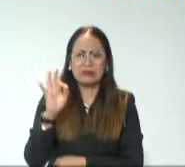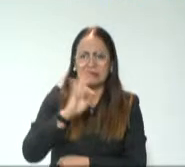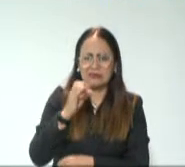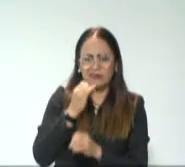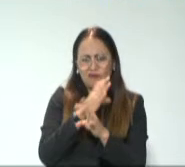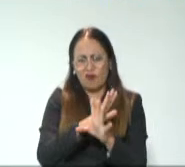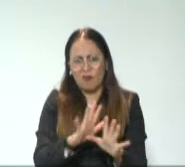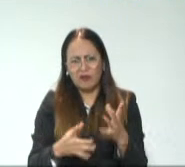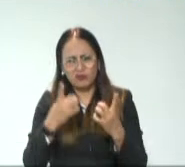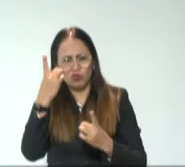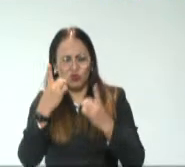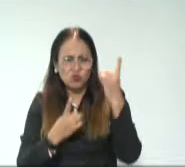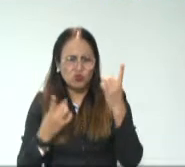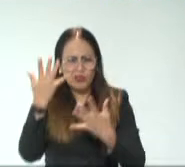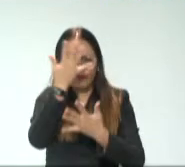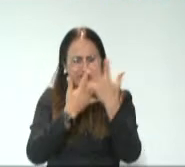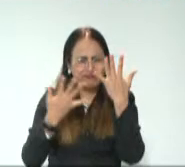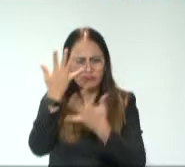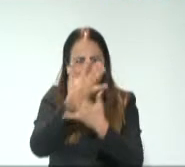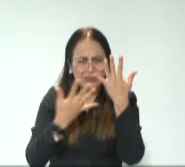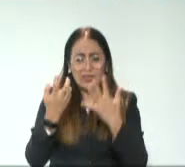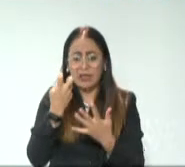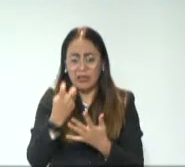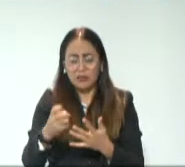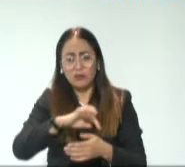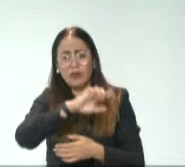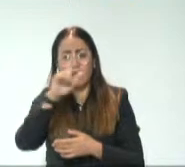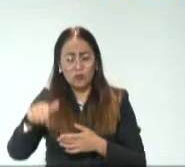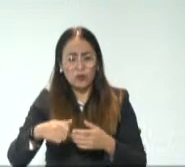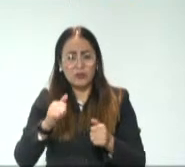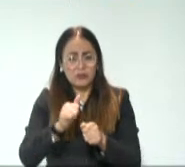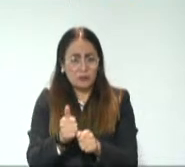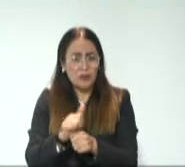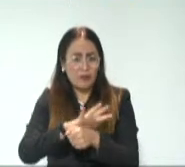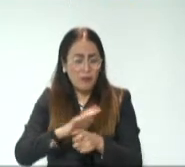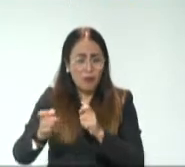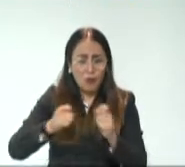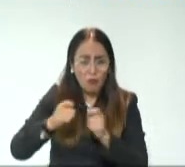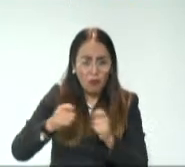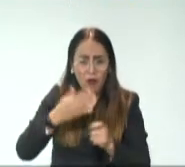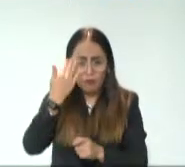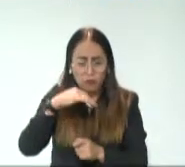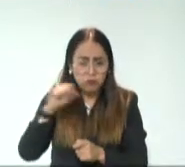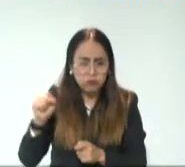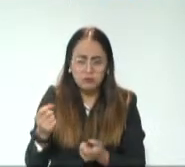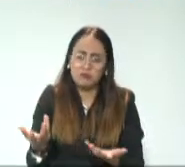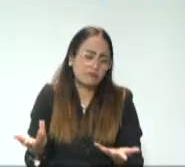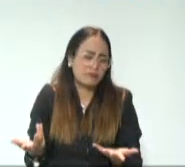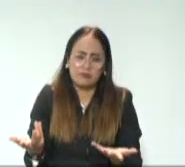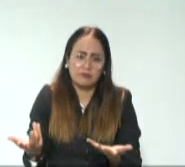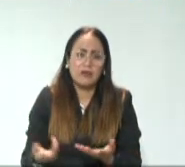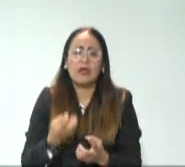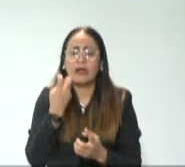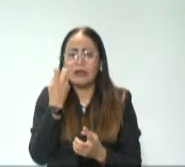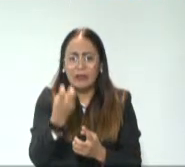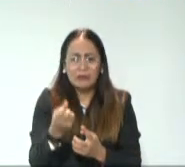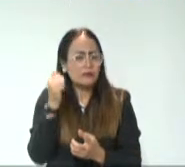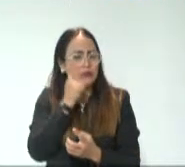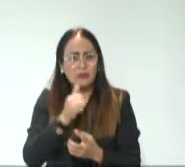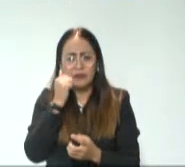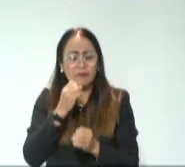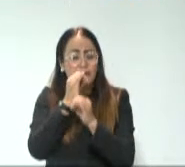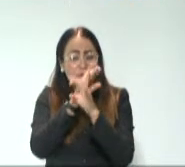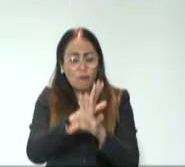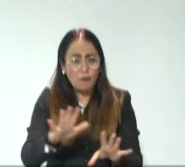información va a ser muy difícil manejar adecuadamente la pandemia la transparencia es en sí clave para el empoderamiento de las